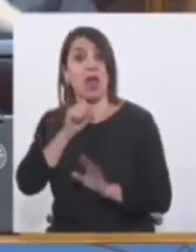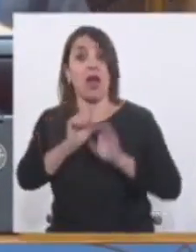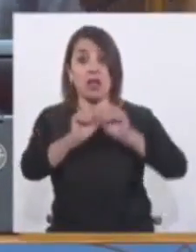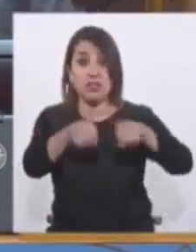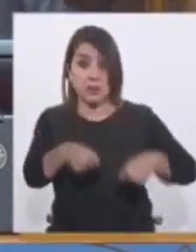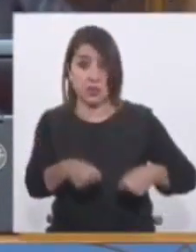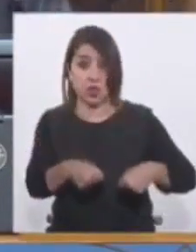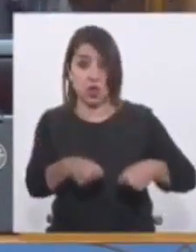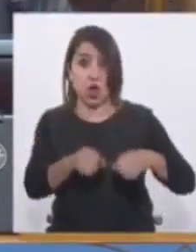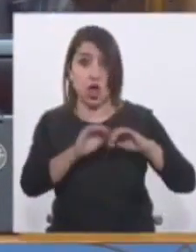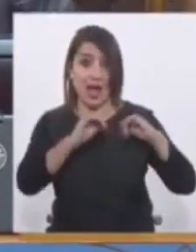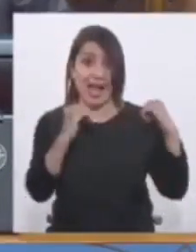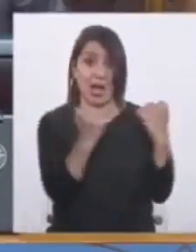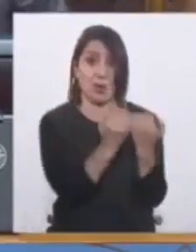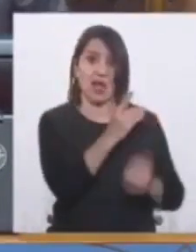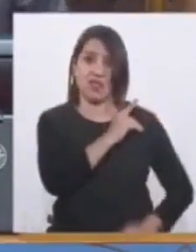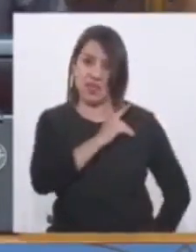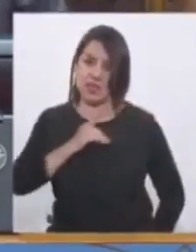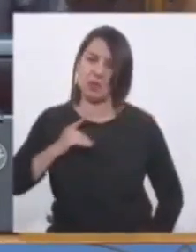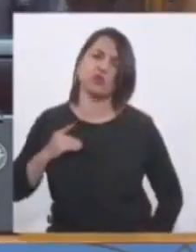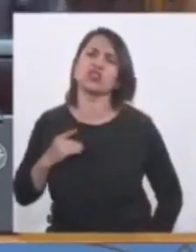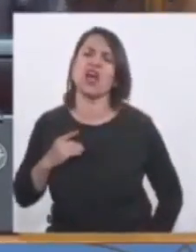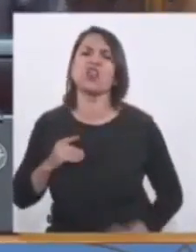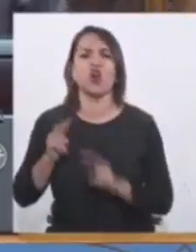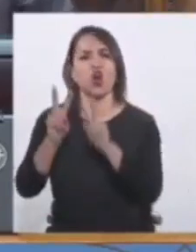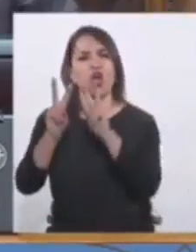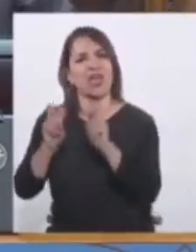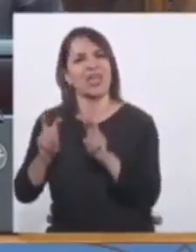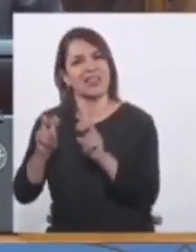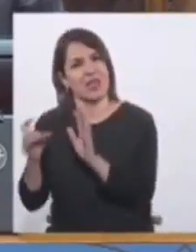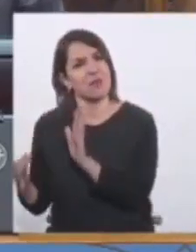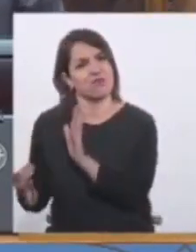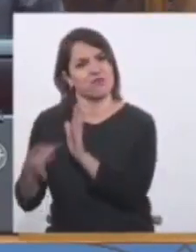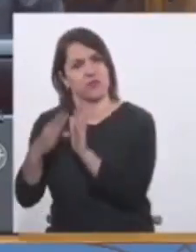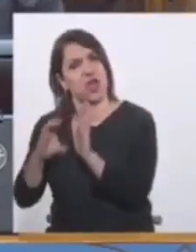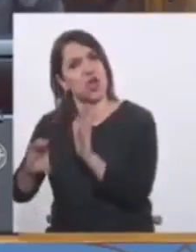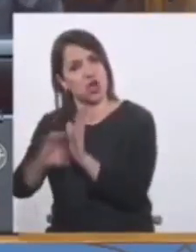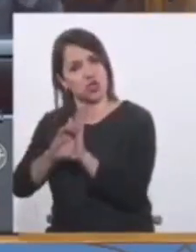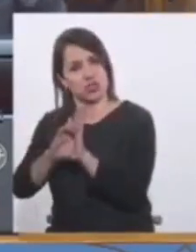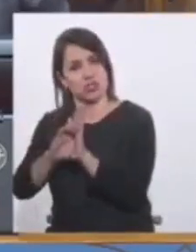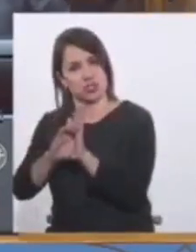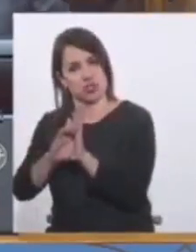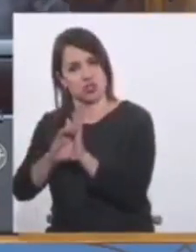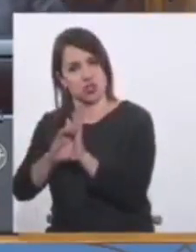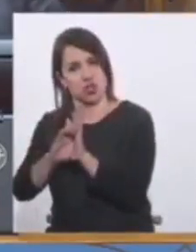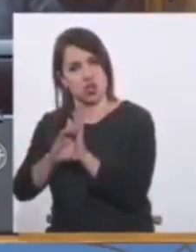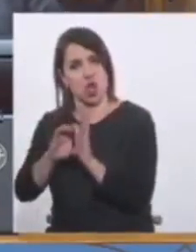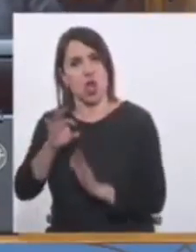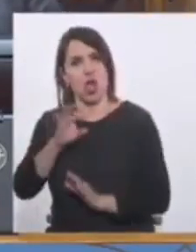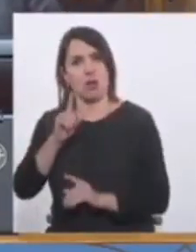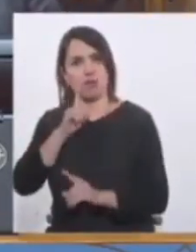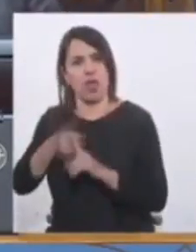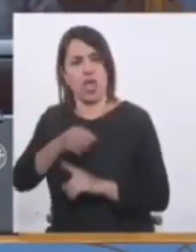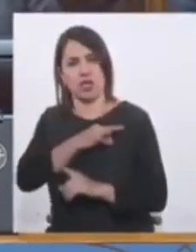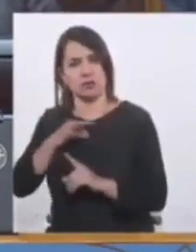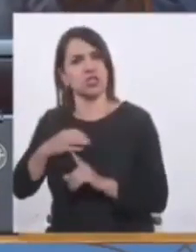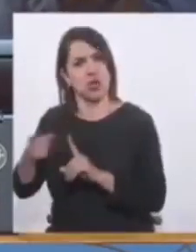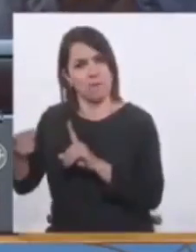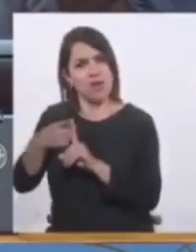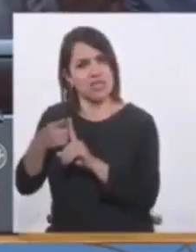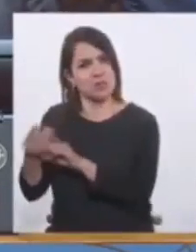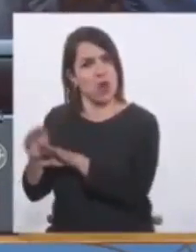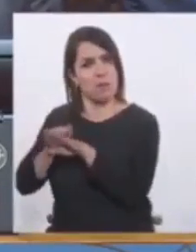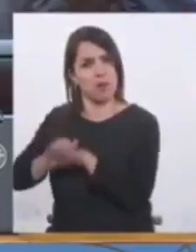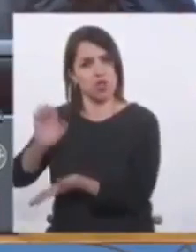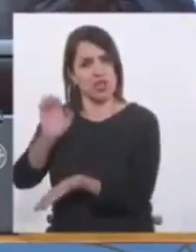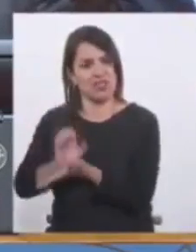Diputados, consistente en el hecho de haber infringido gravemente la Constitución al participar de la declaración de estado de emergencia